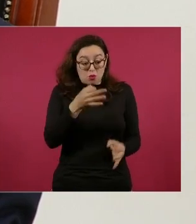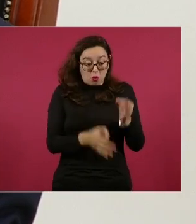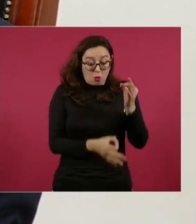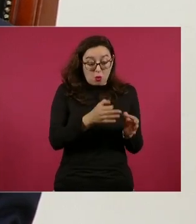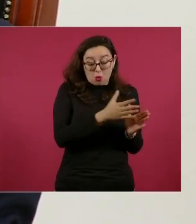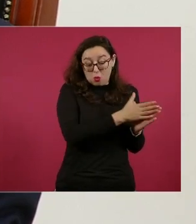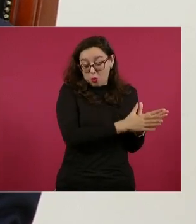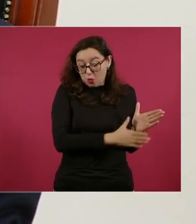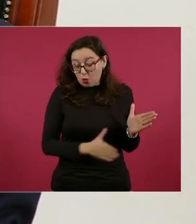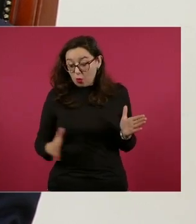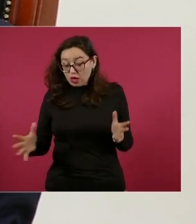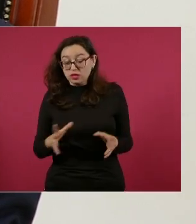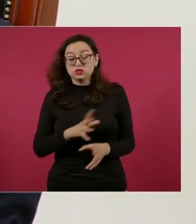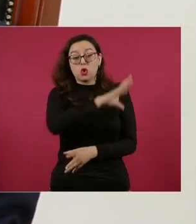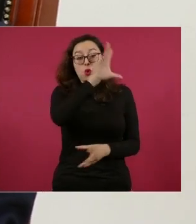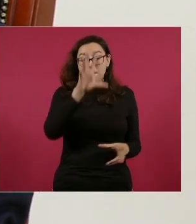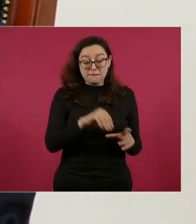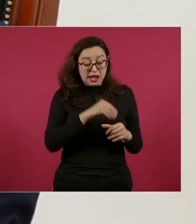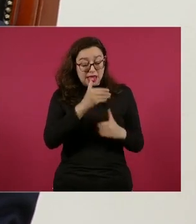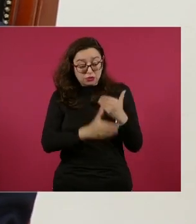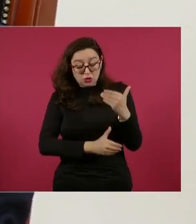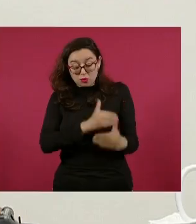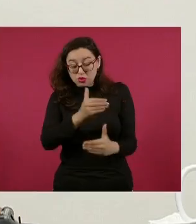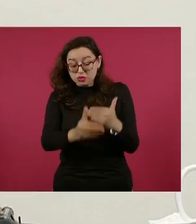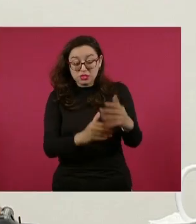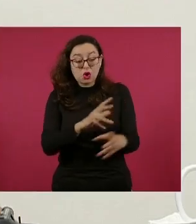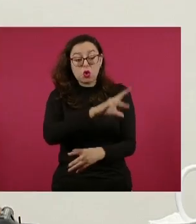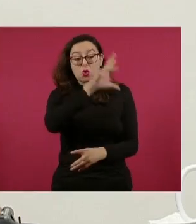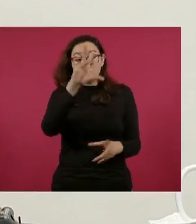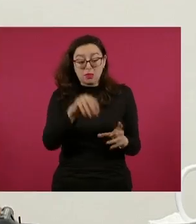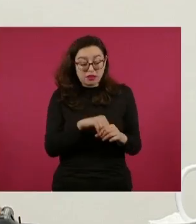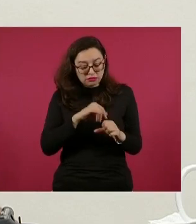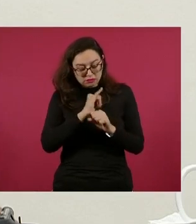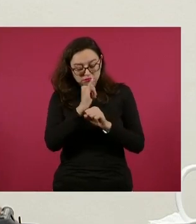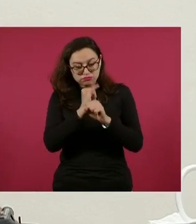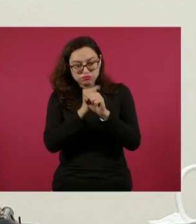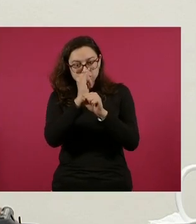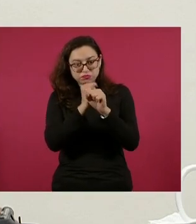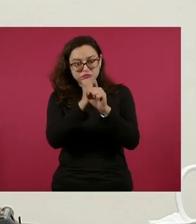aplicó entonces, y ya la fiscalía está haciendo los trámites